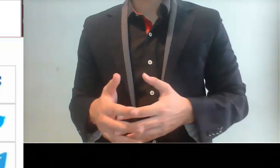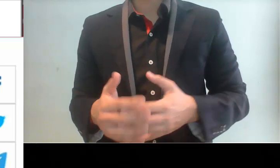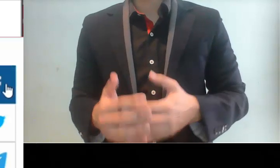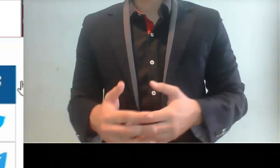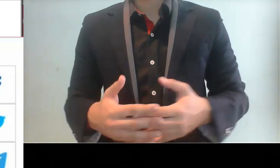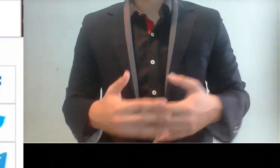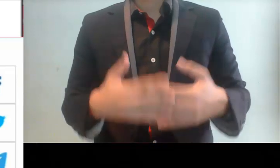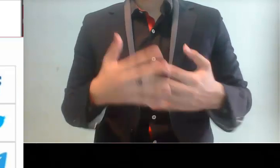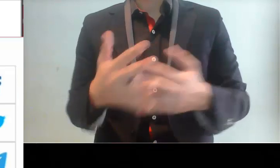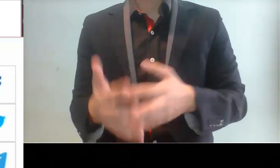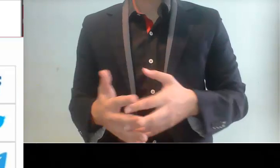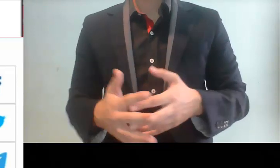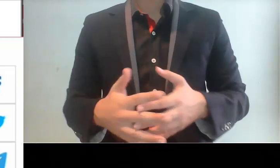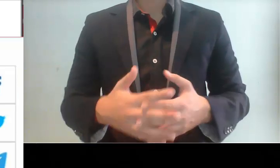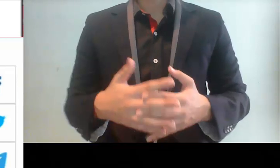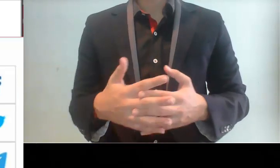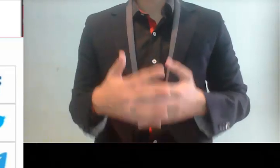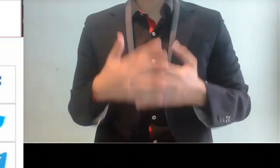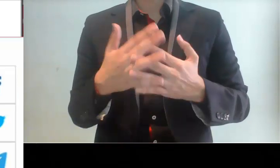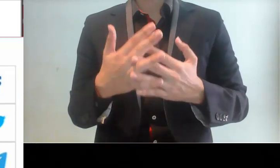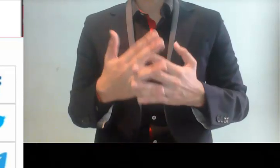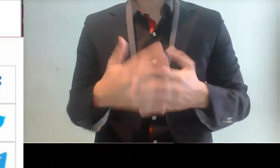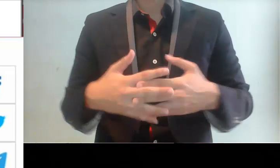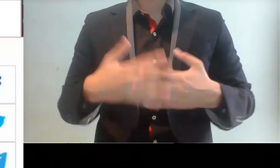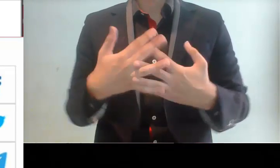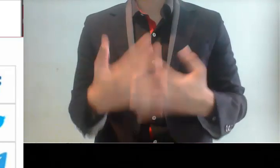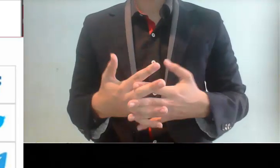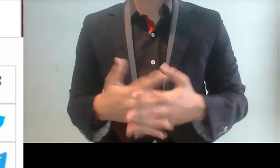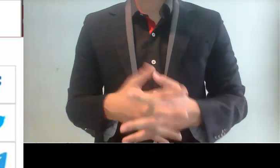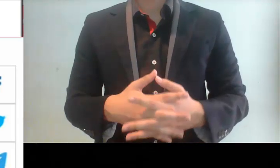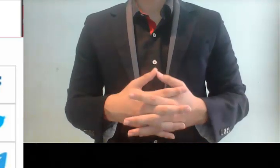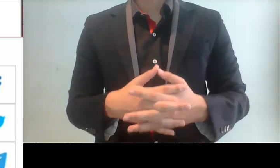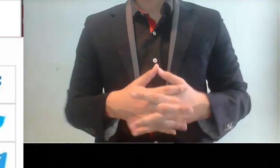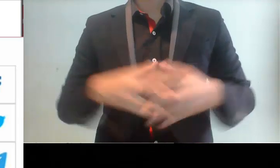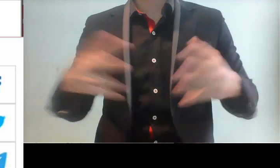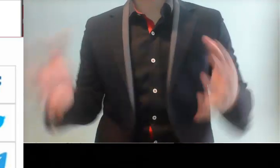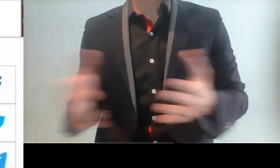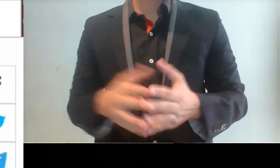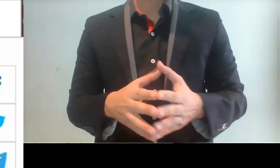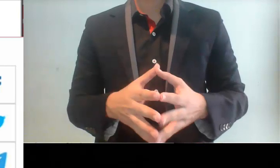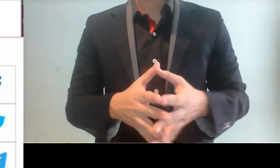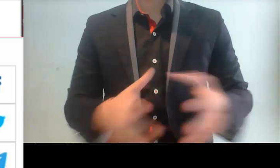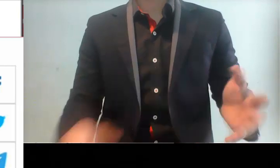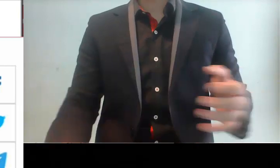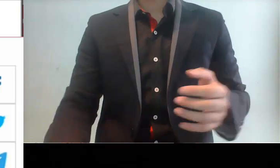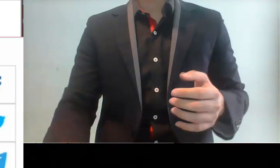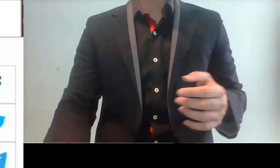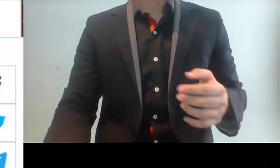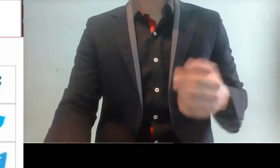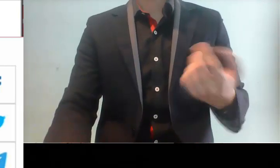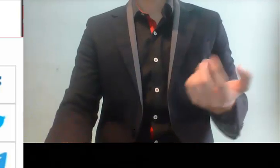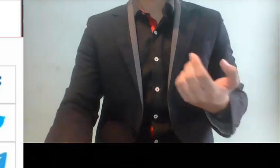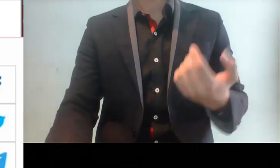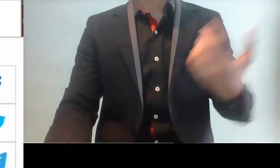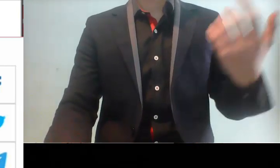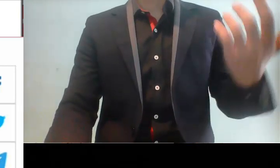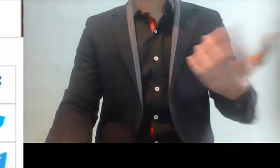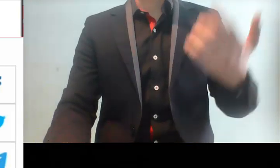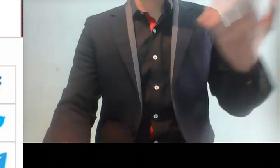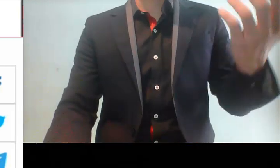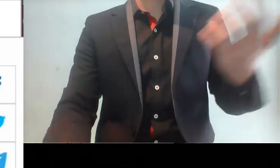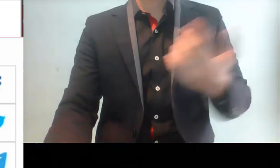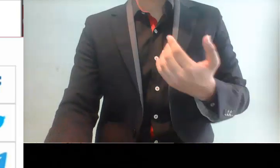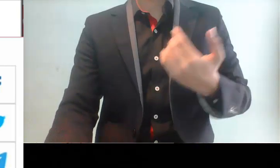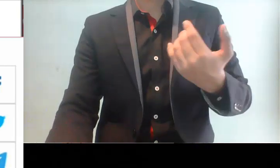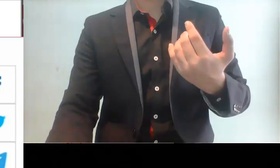CFE. Esto es muy grave porque recordemos que en la historia ya ha ocurrido uno de estos hechos muy similares, donde de la nada se fue la luz y un